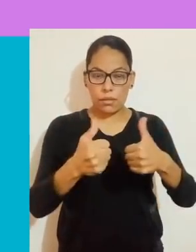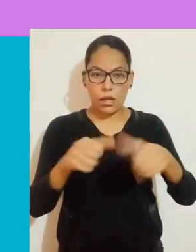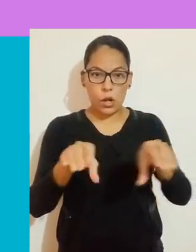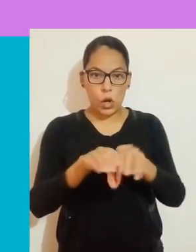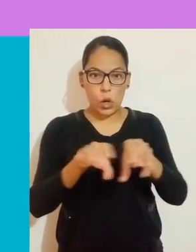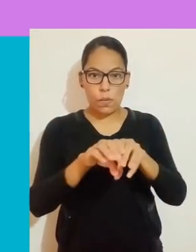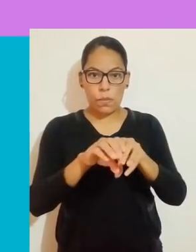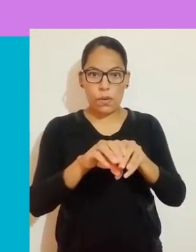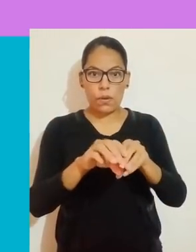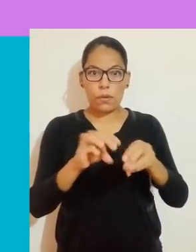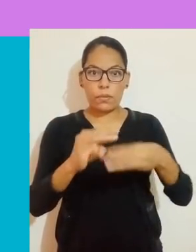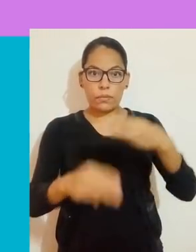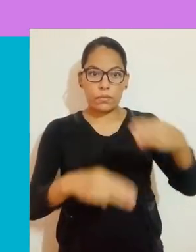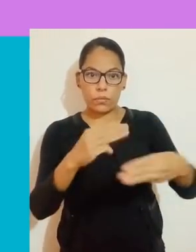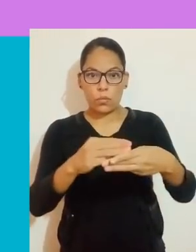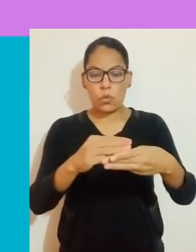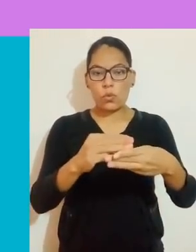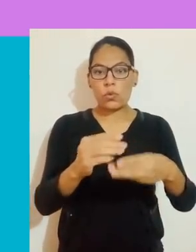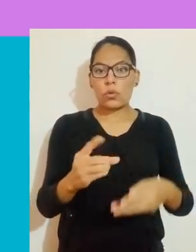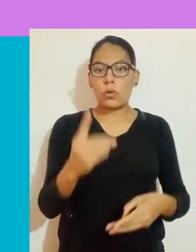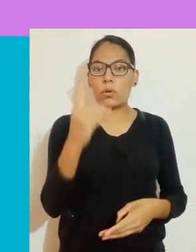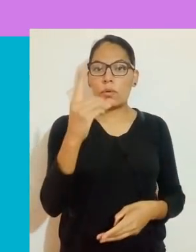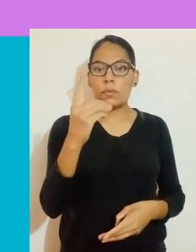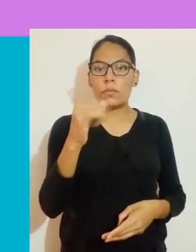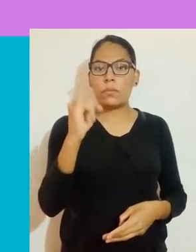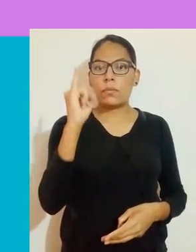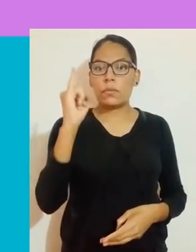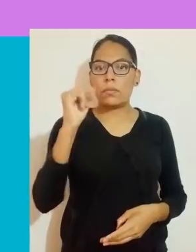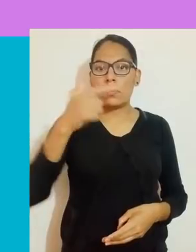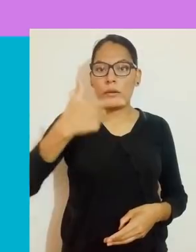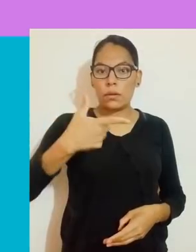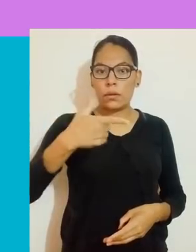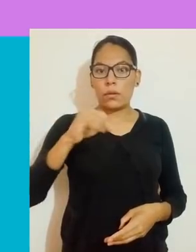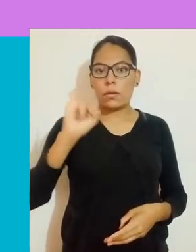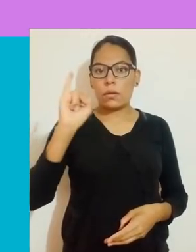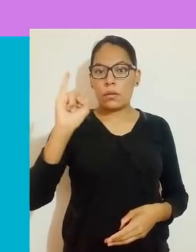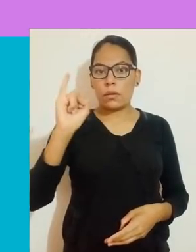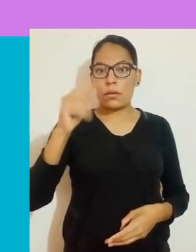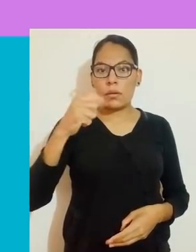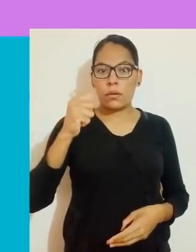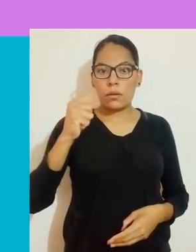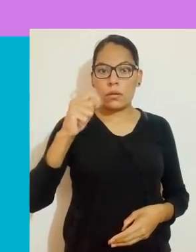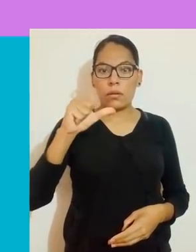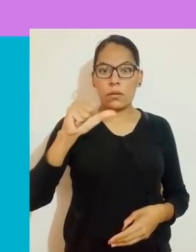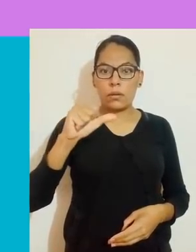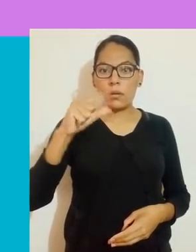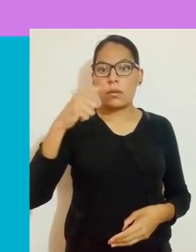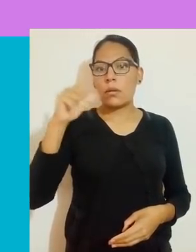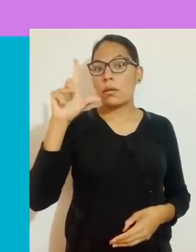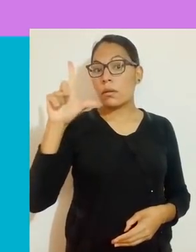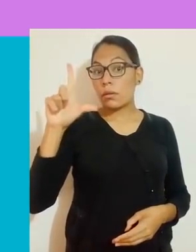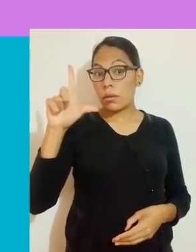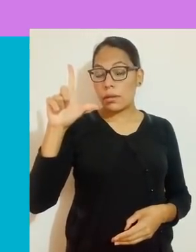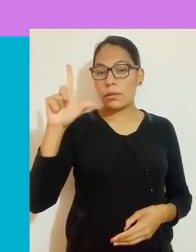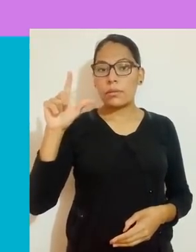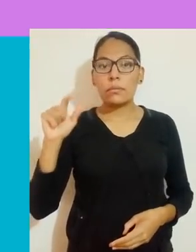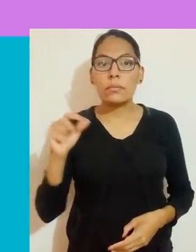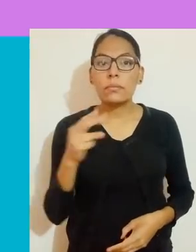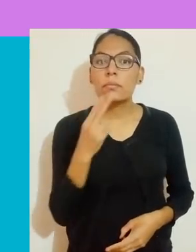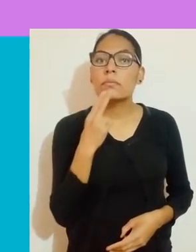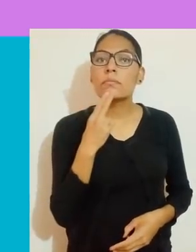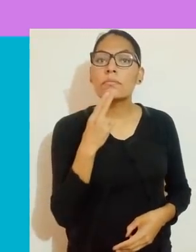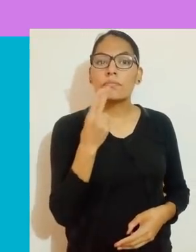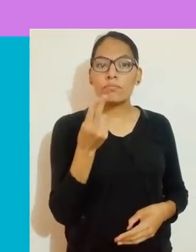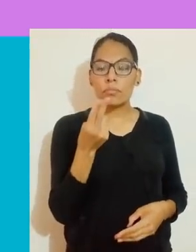Empecemos porque comprendas de qué se trata todo este mundo digital. Lo primero que debes de saber es que para que